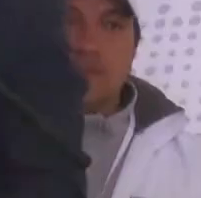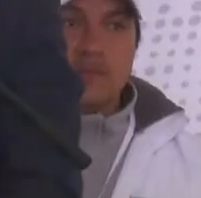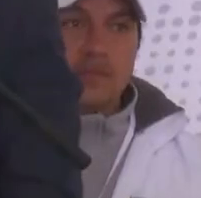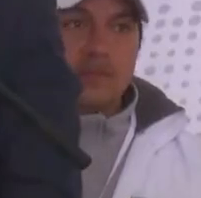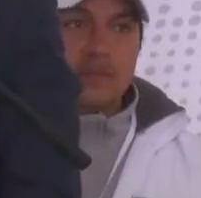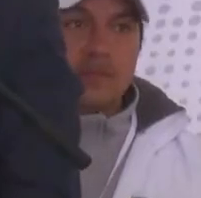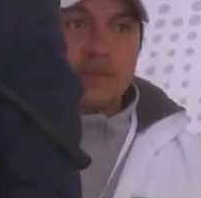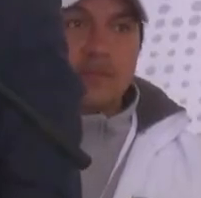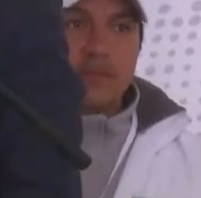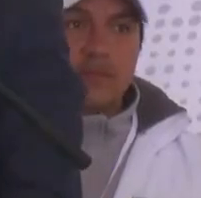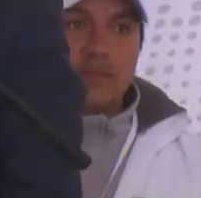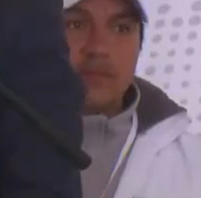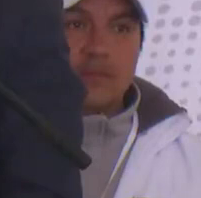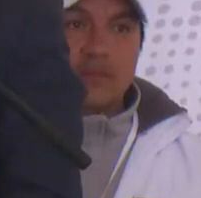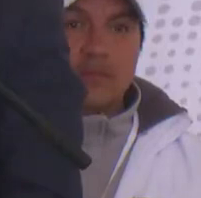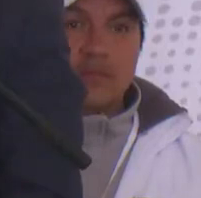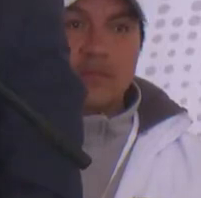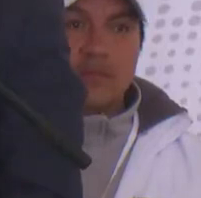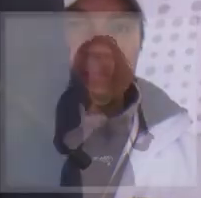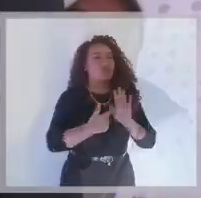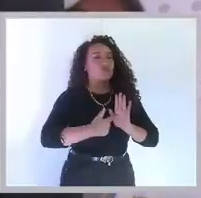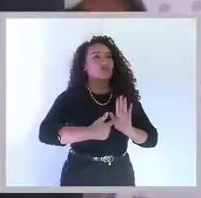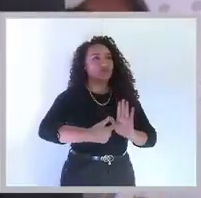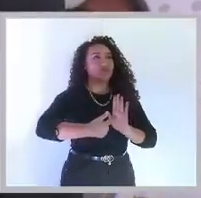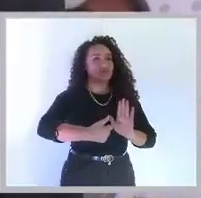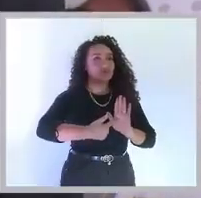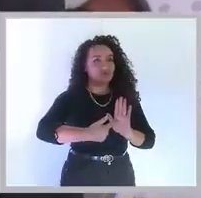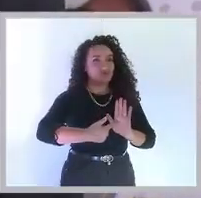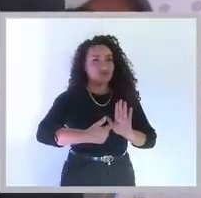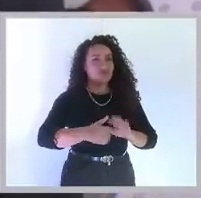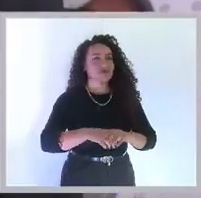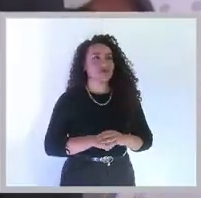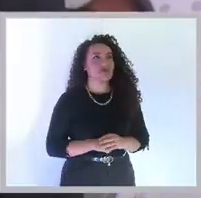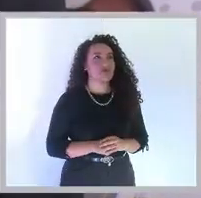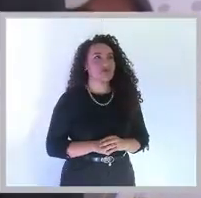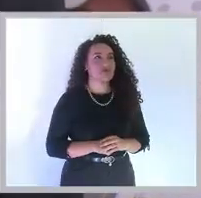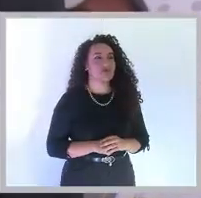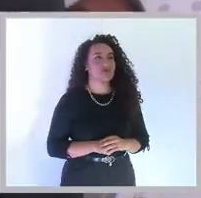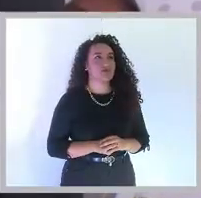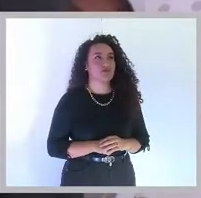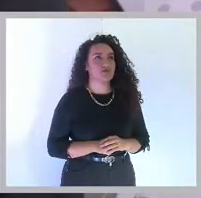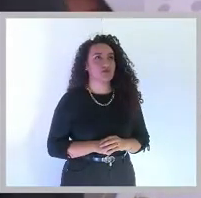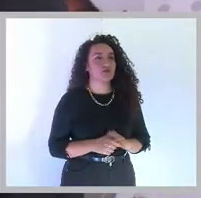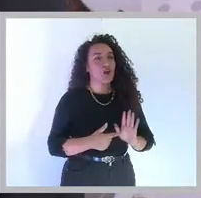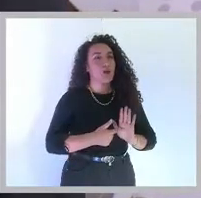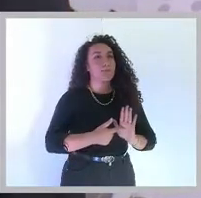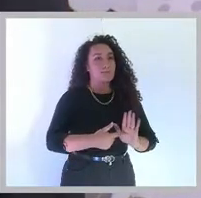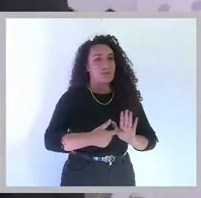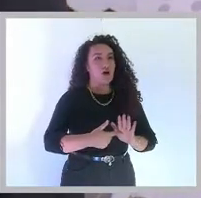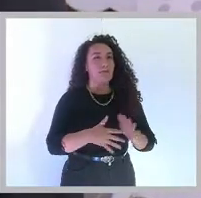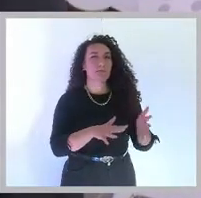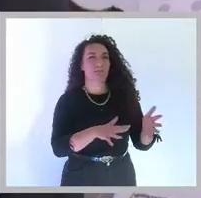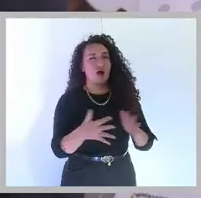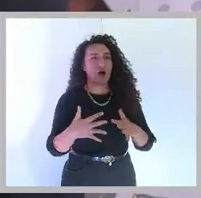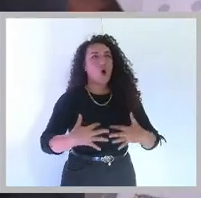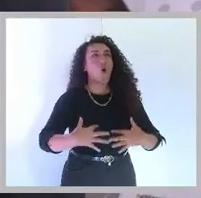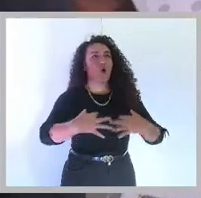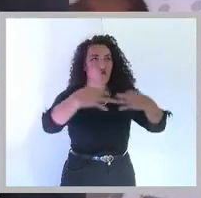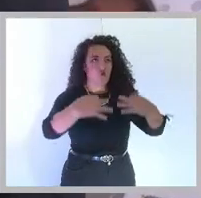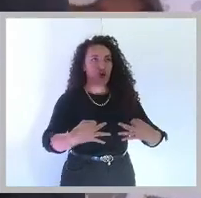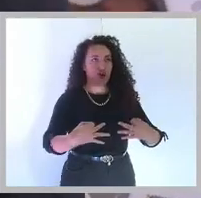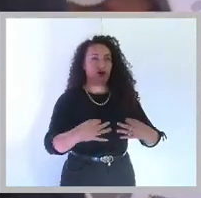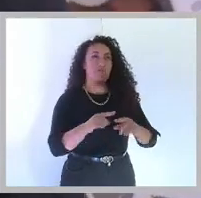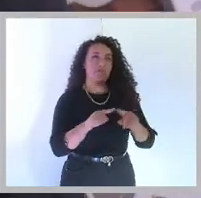Bueno, vamos entonces a una presentación más o menos oficial, aunque en todo